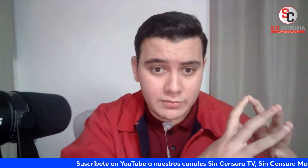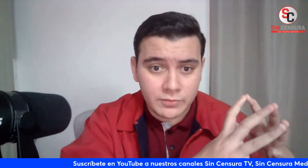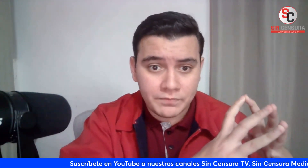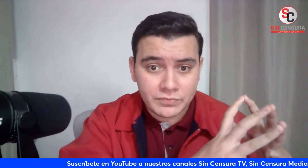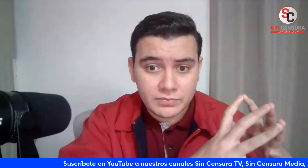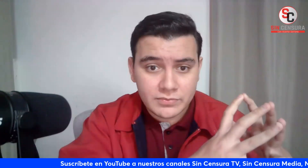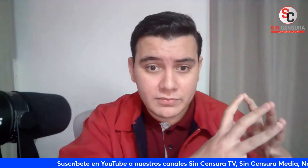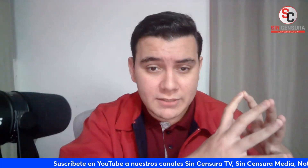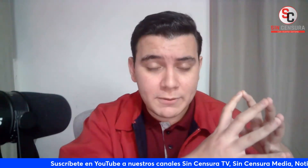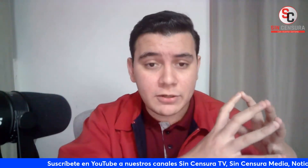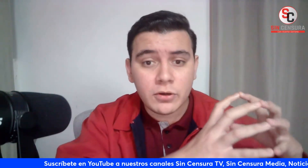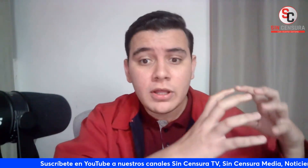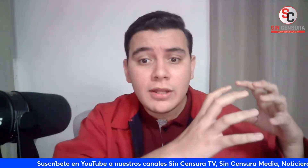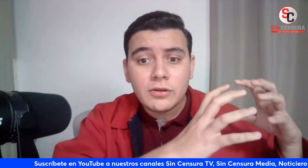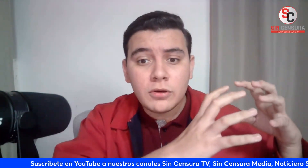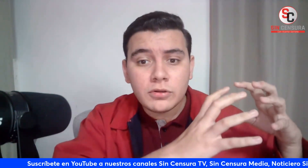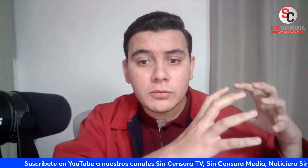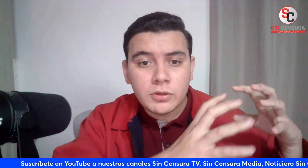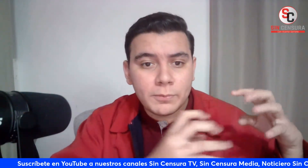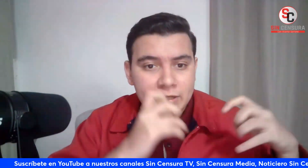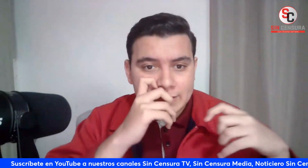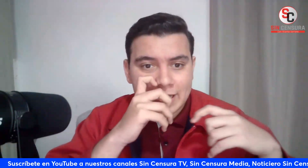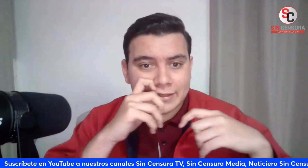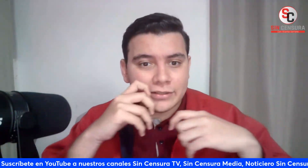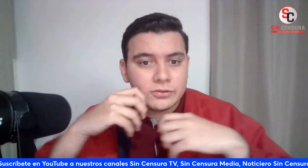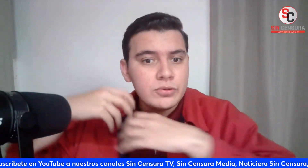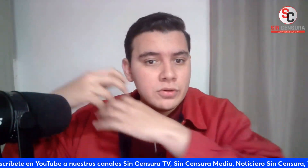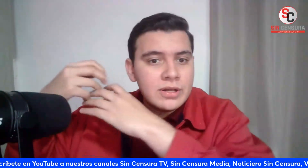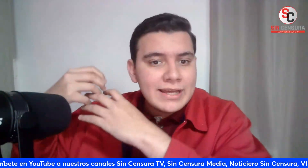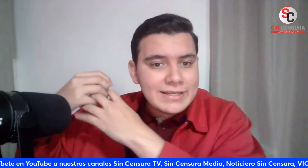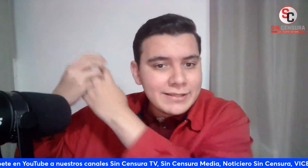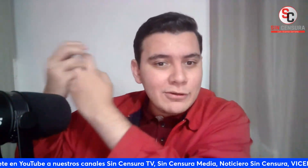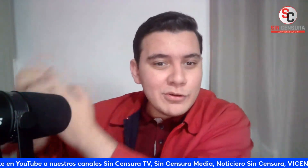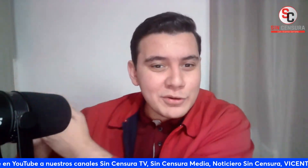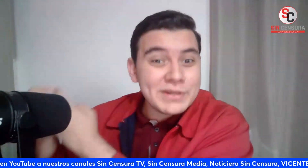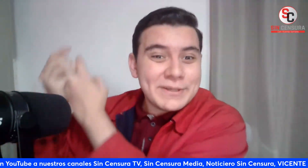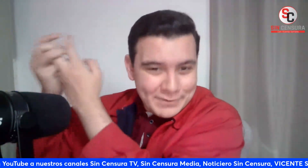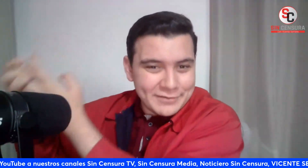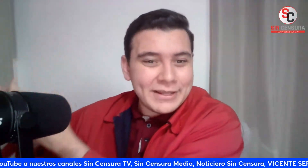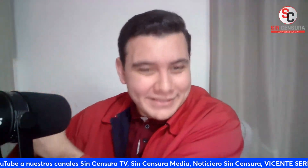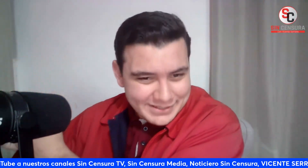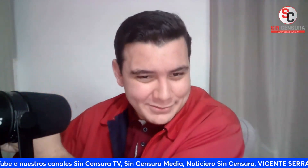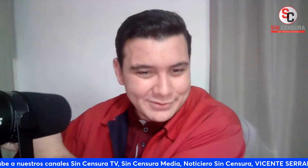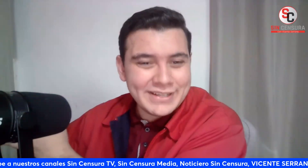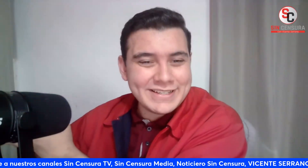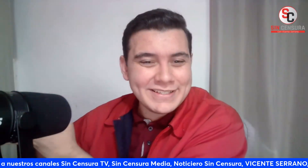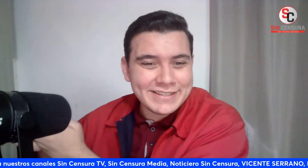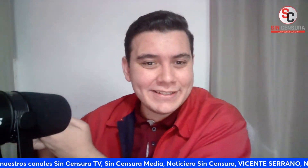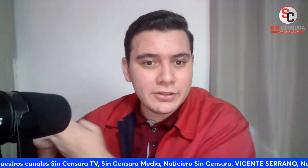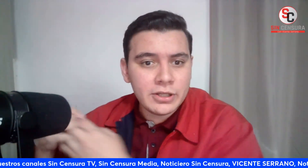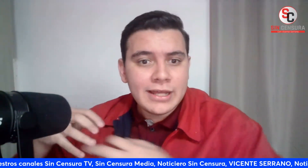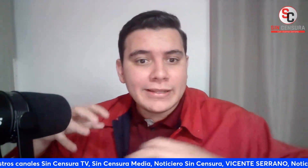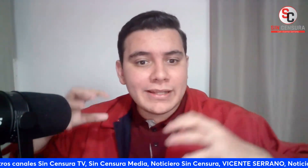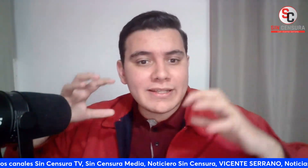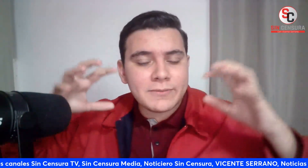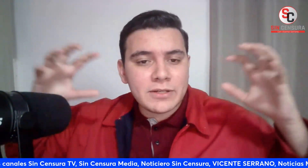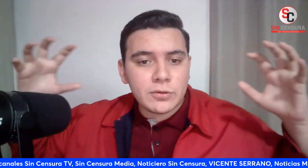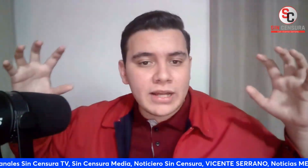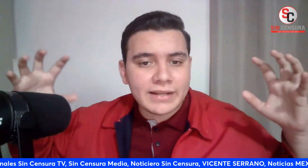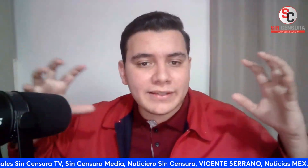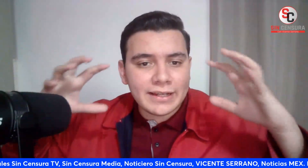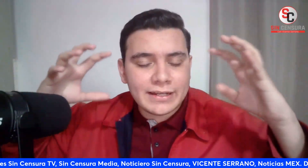el último, ¿me explico? No puedes darte tú ese lujo, ese pragmatismo en ese sentido